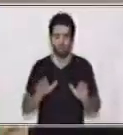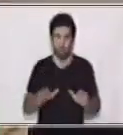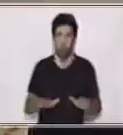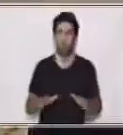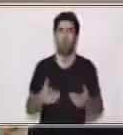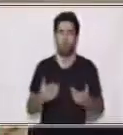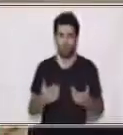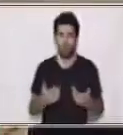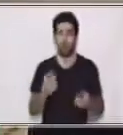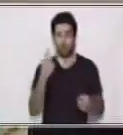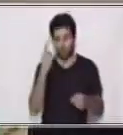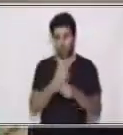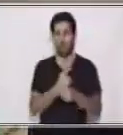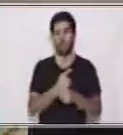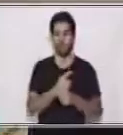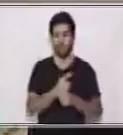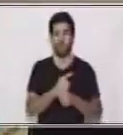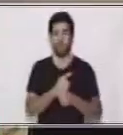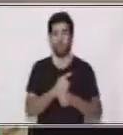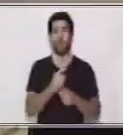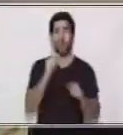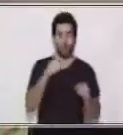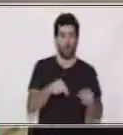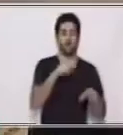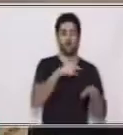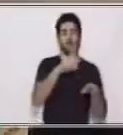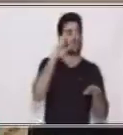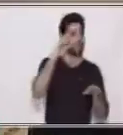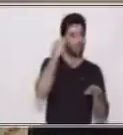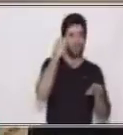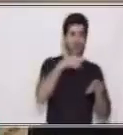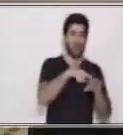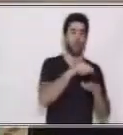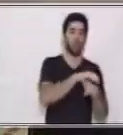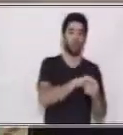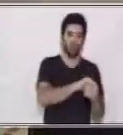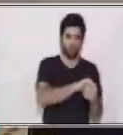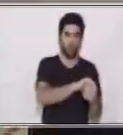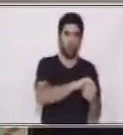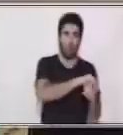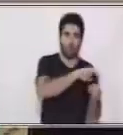Correcto, lentitud. ¿Y qué es lo contrario de lento?